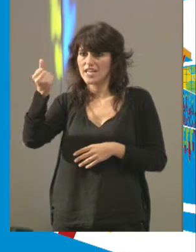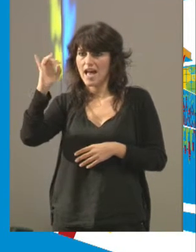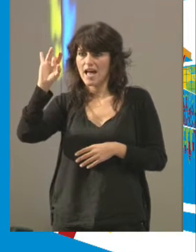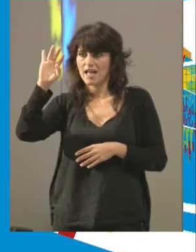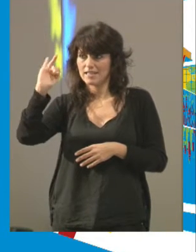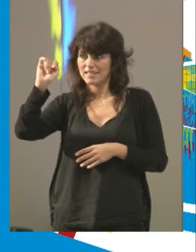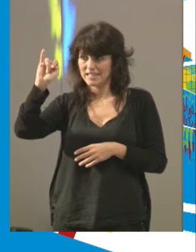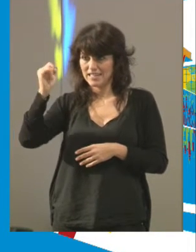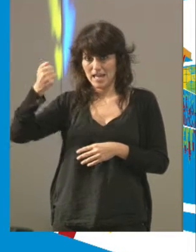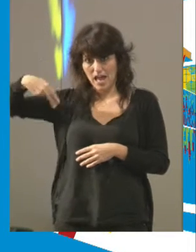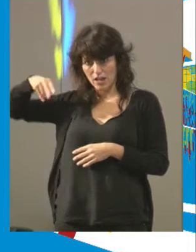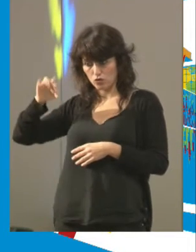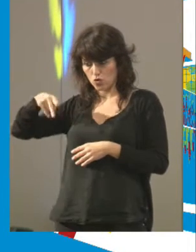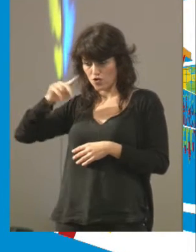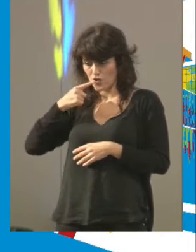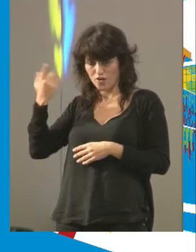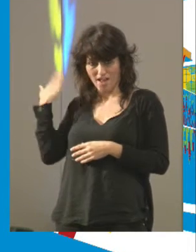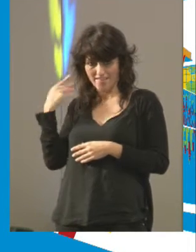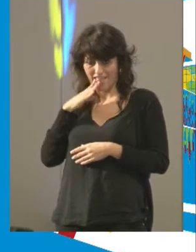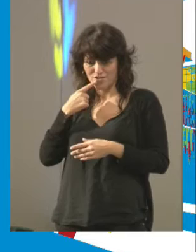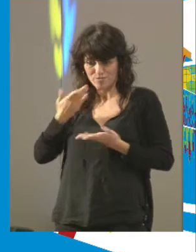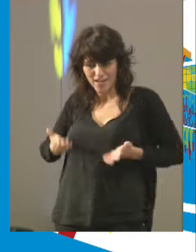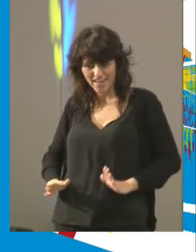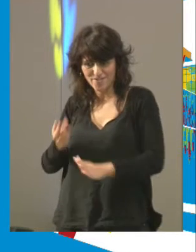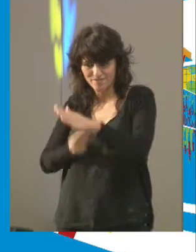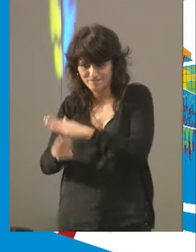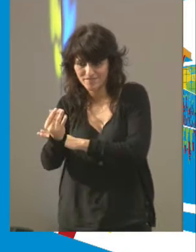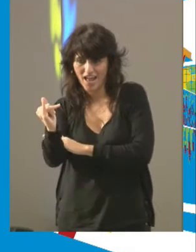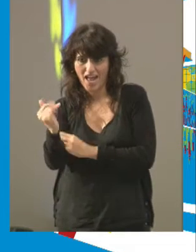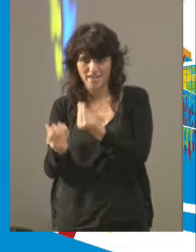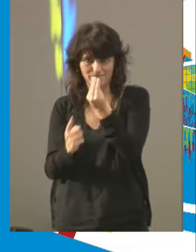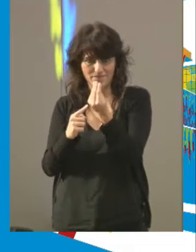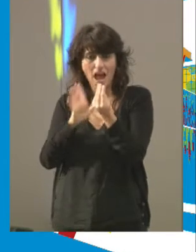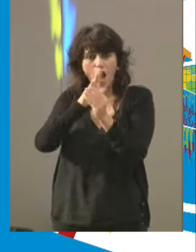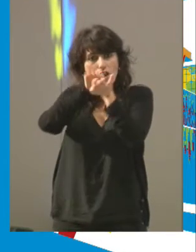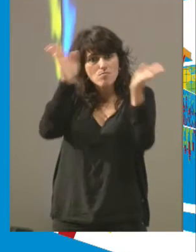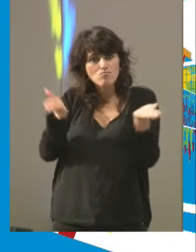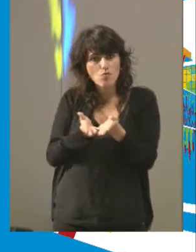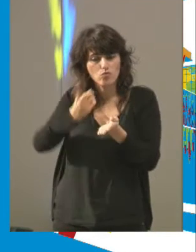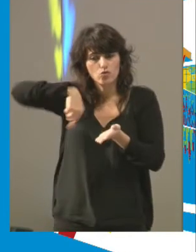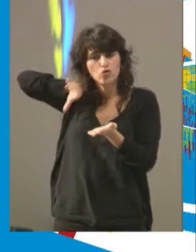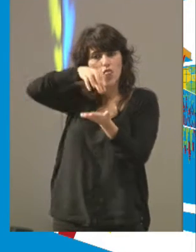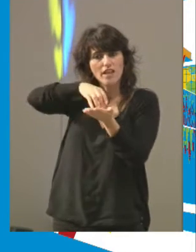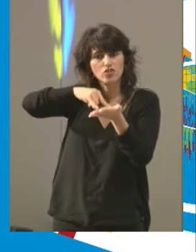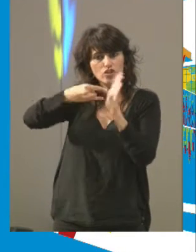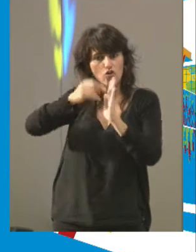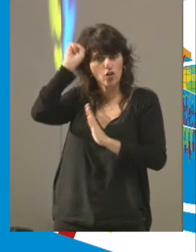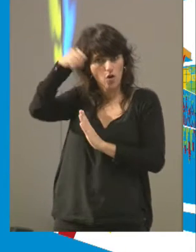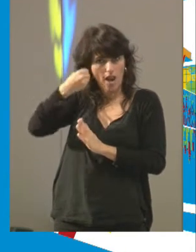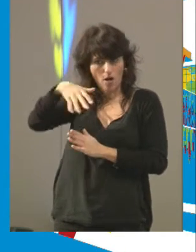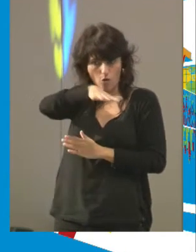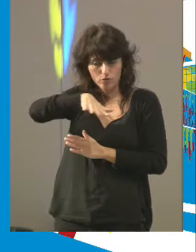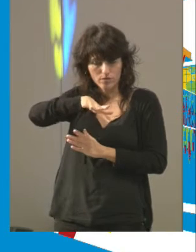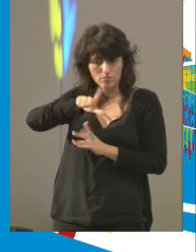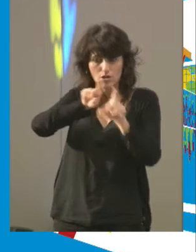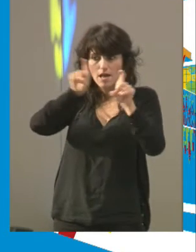como ha comentado Antonio, pues ha tenido un hijo. Es decir, claro, en este mundo en el que nosotros como centro tecnológico en Aragón, pues trabajamos